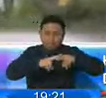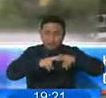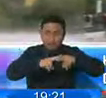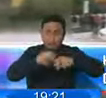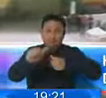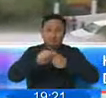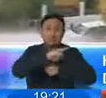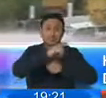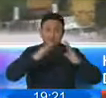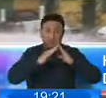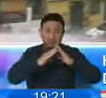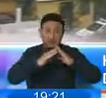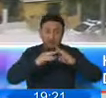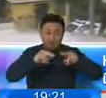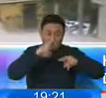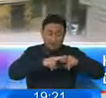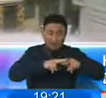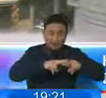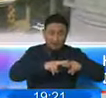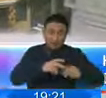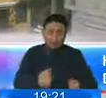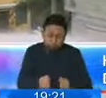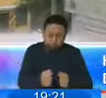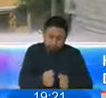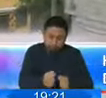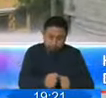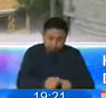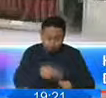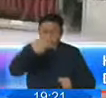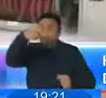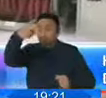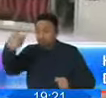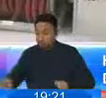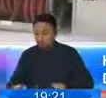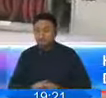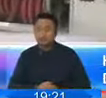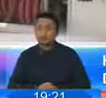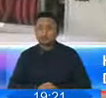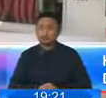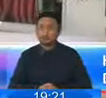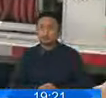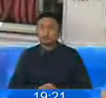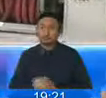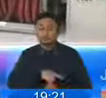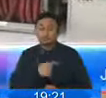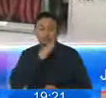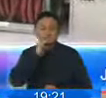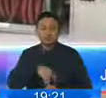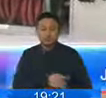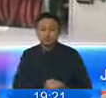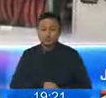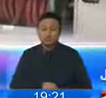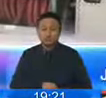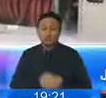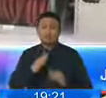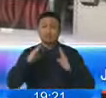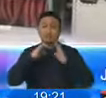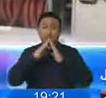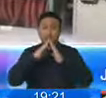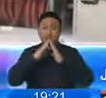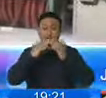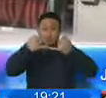metros de la vivienda y salió expulsado producto de la descarga eléctrica. Hay que tener unas protecciones en los cables que están frente a las casas, que